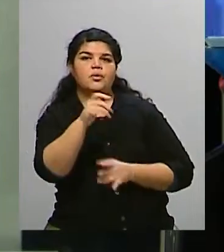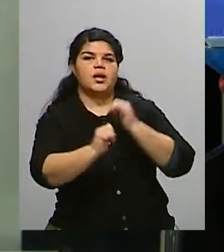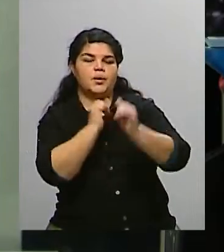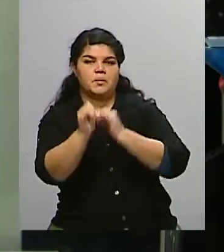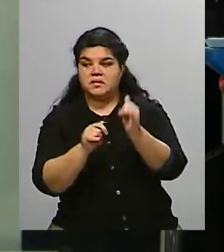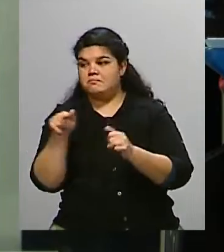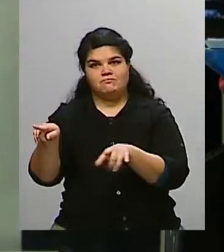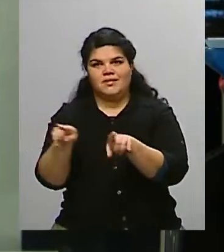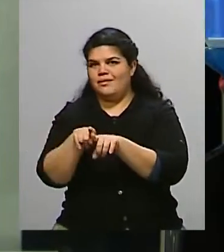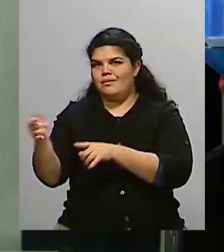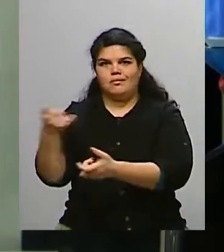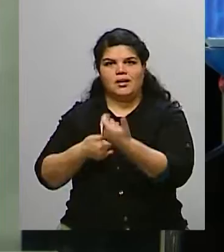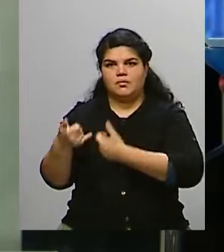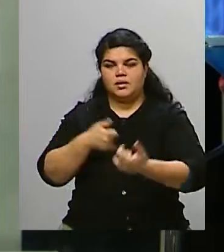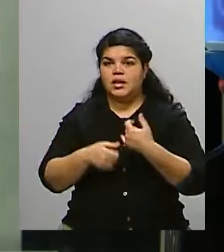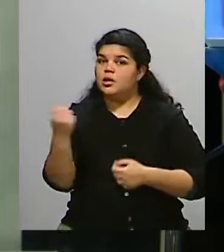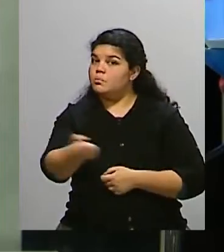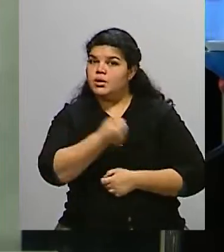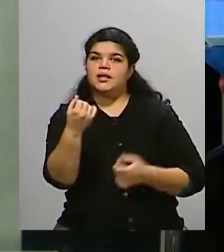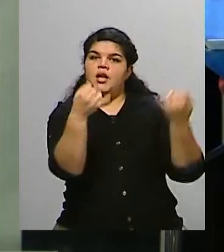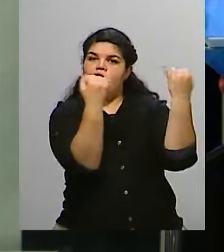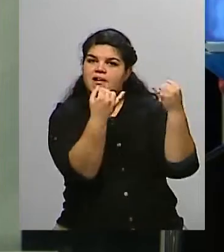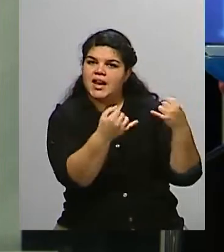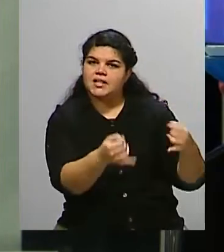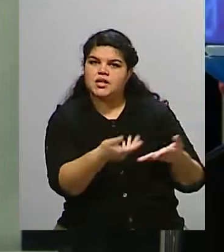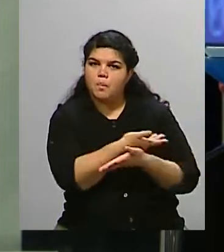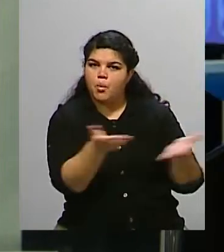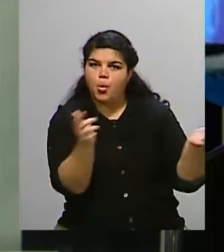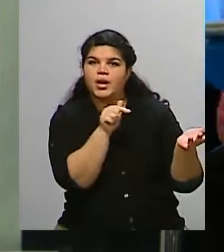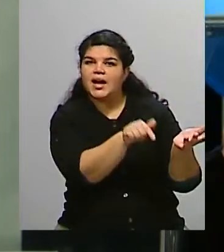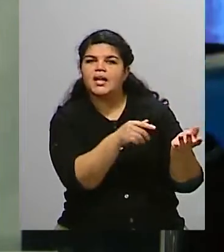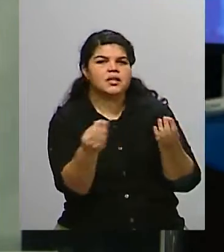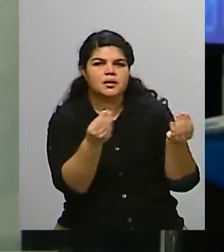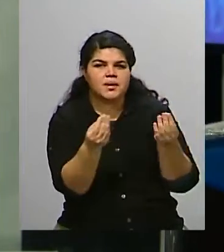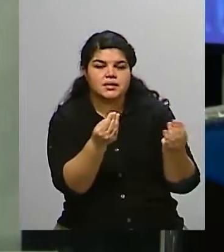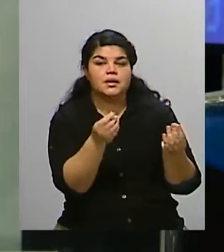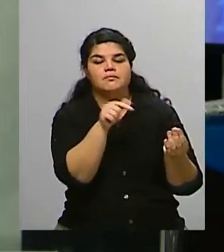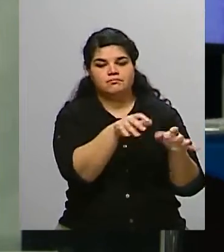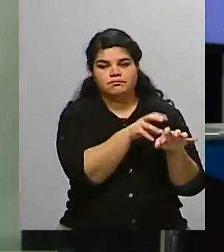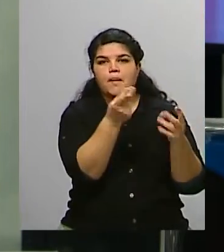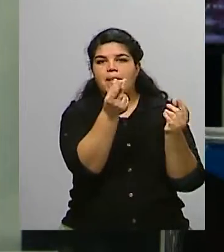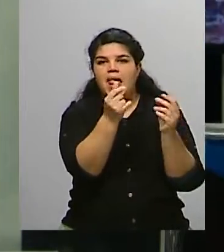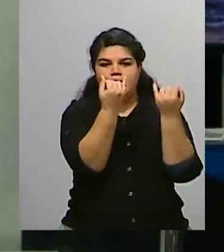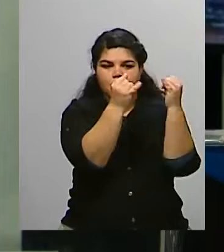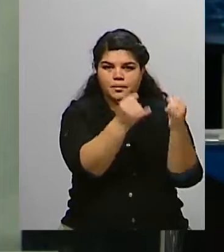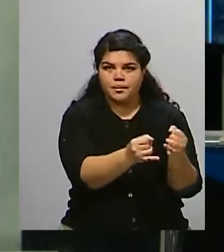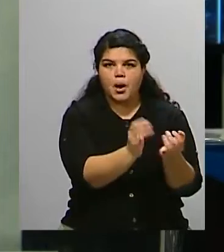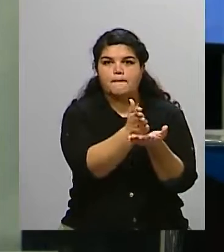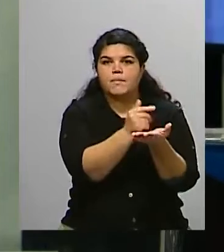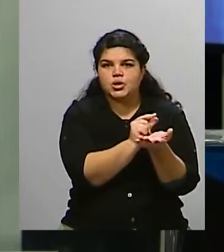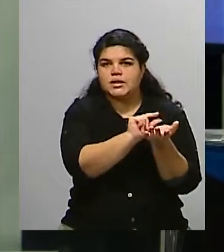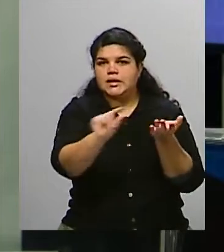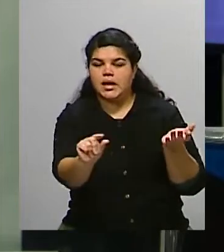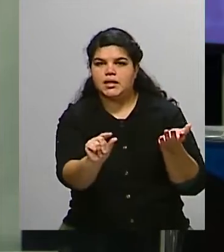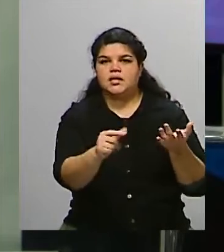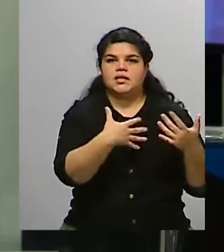Gustavo, las finanzas públicas se ocupan básicamente de uno de los objetivos básicos, la asignación de recursos en lo que es salud, educación y seguridad.